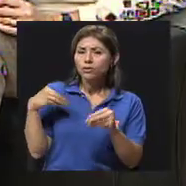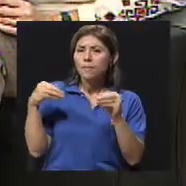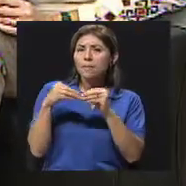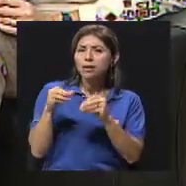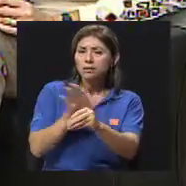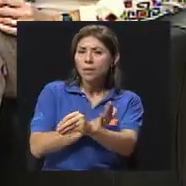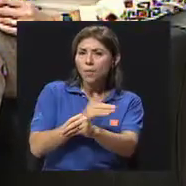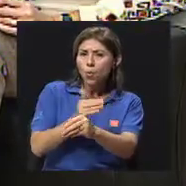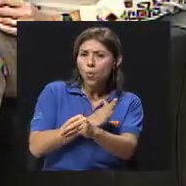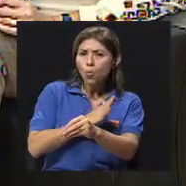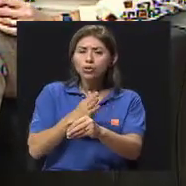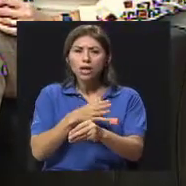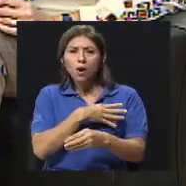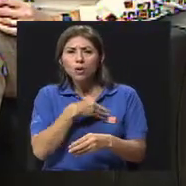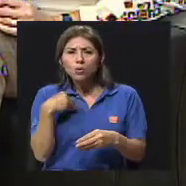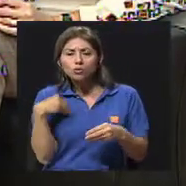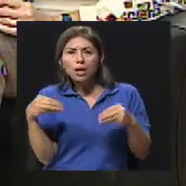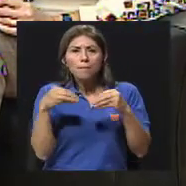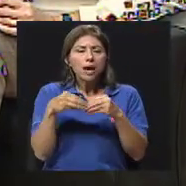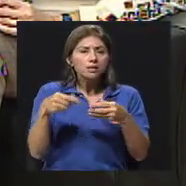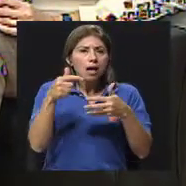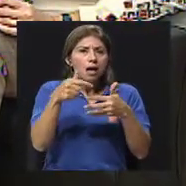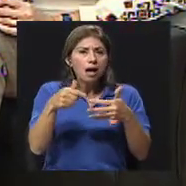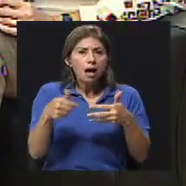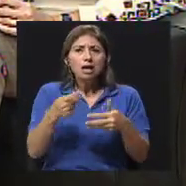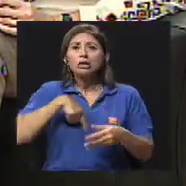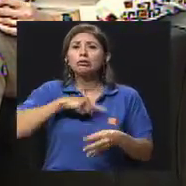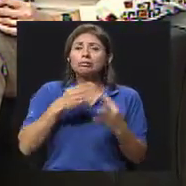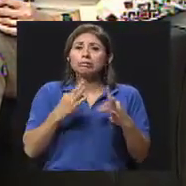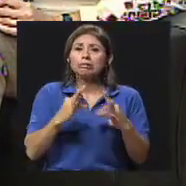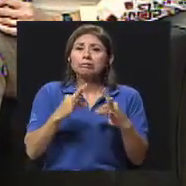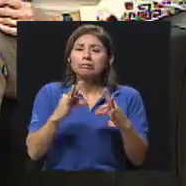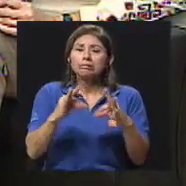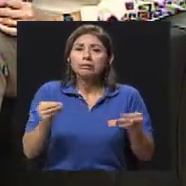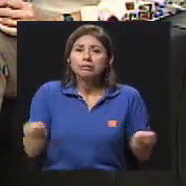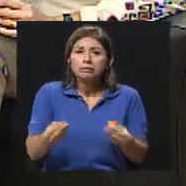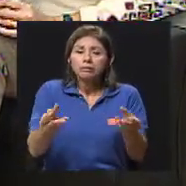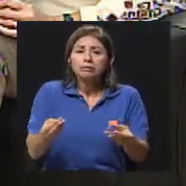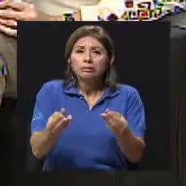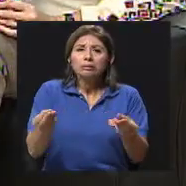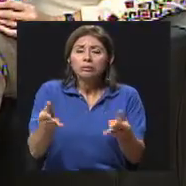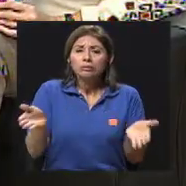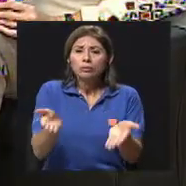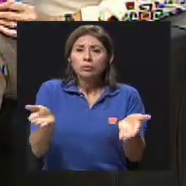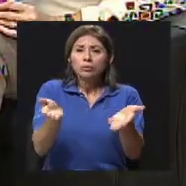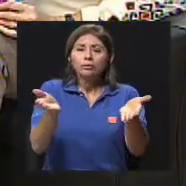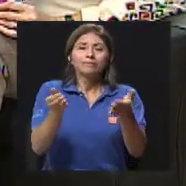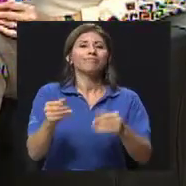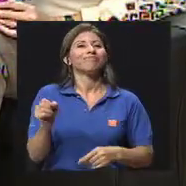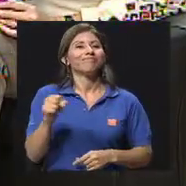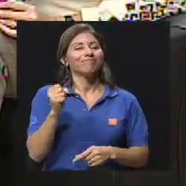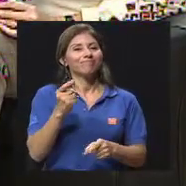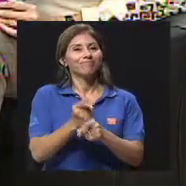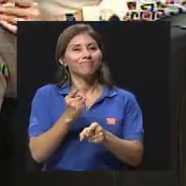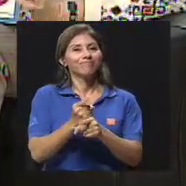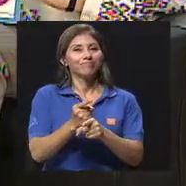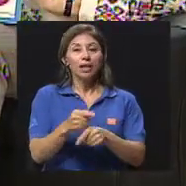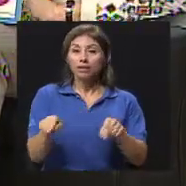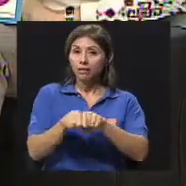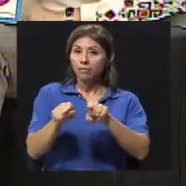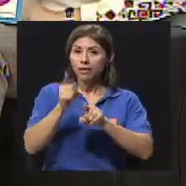determinadas habilidades, y a veces como que intentamos más bien saturarlo mucho, ¿verdad? Que, también nosotros los seres humanos no utilizamos